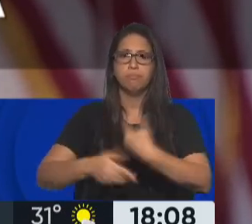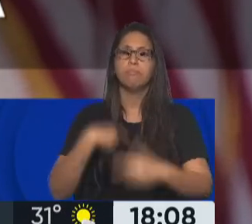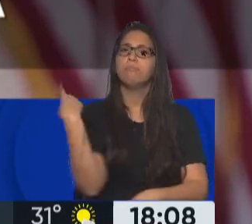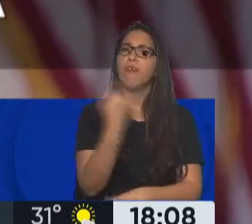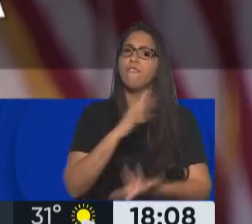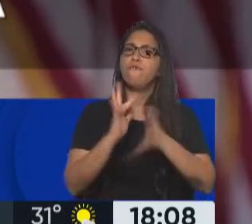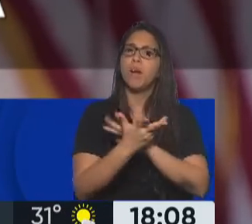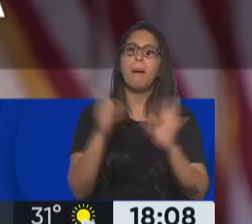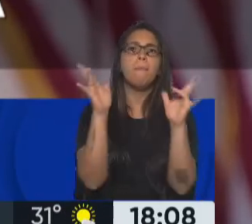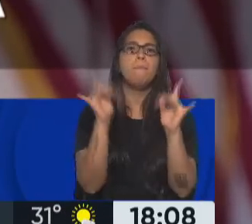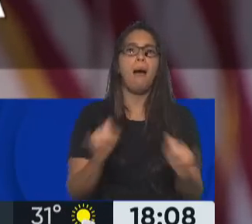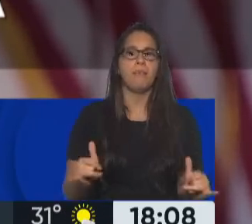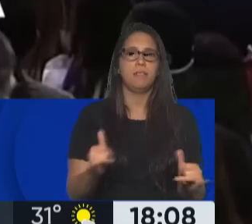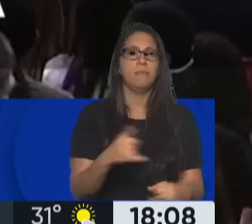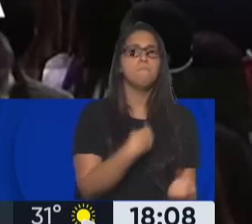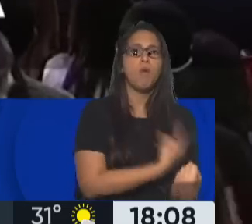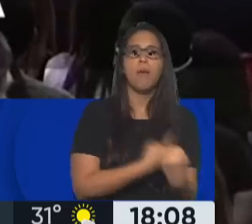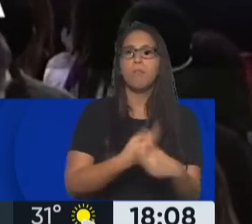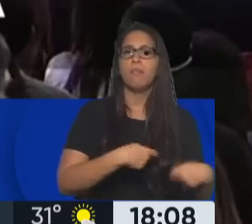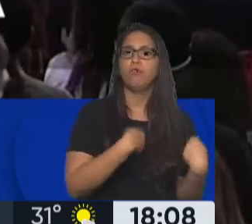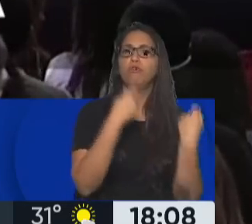peaceful transfer of power.